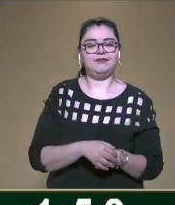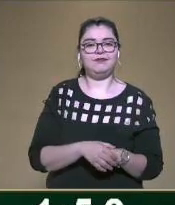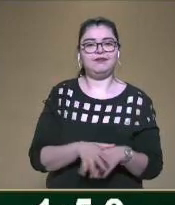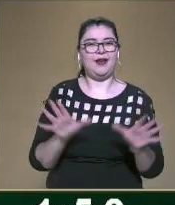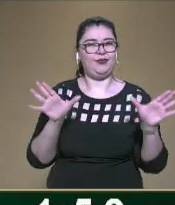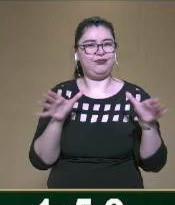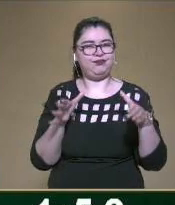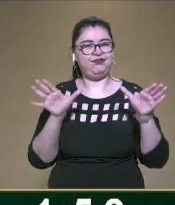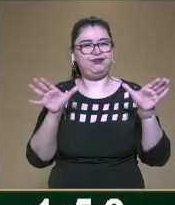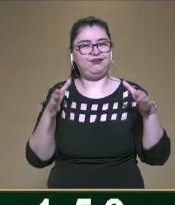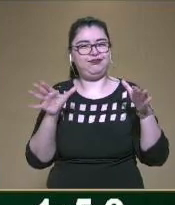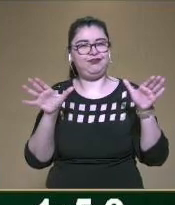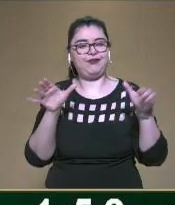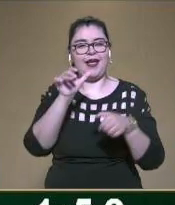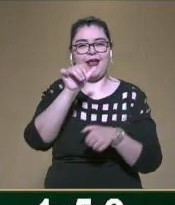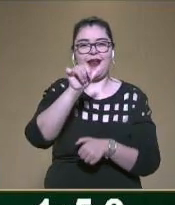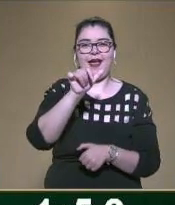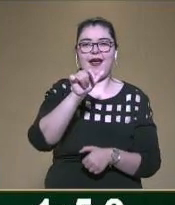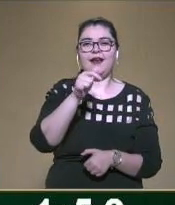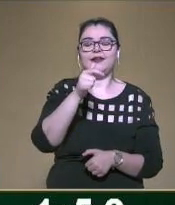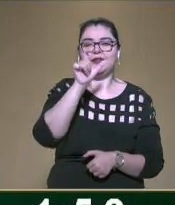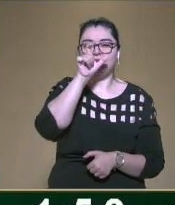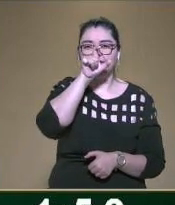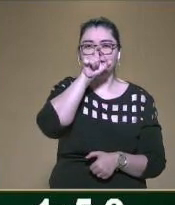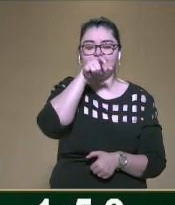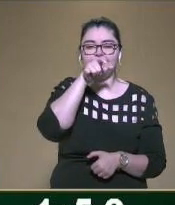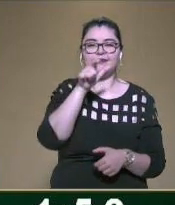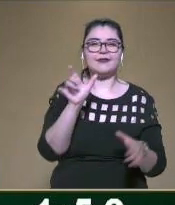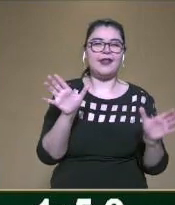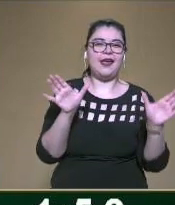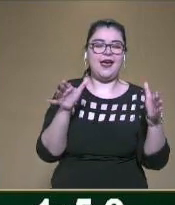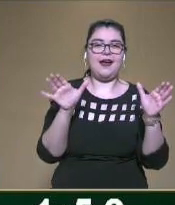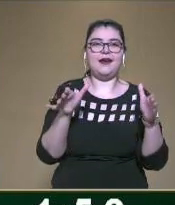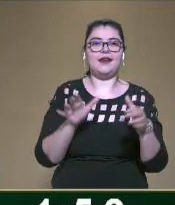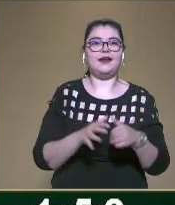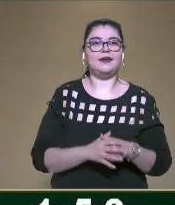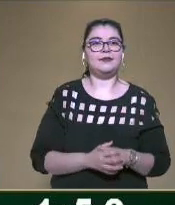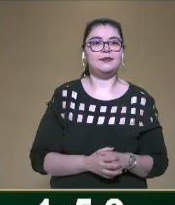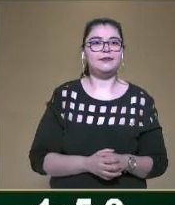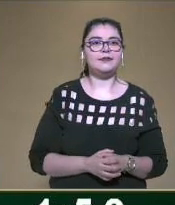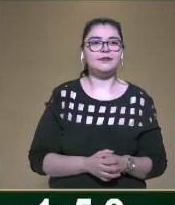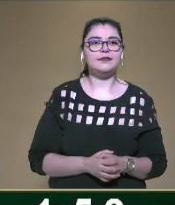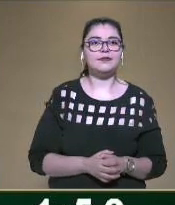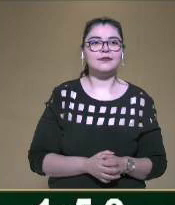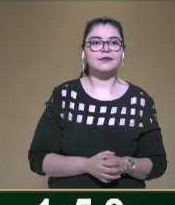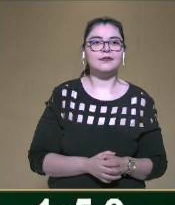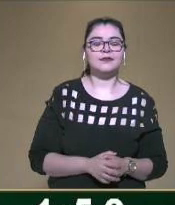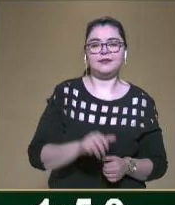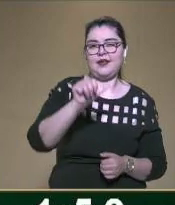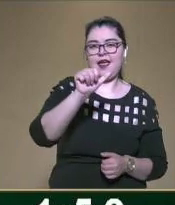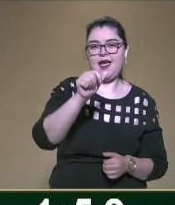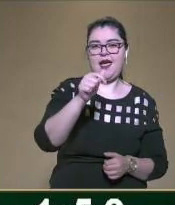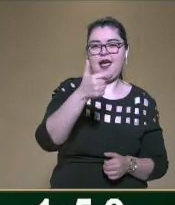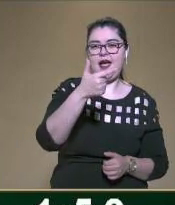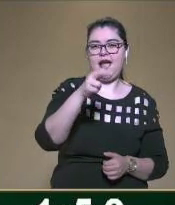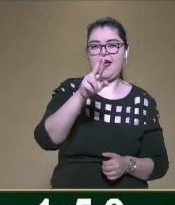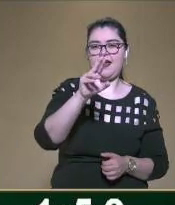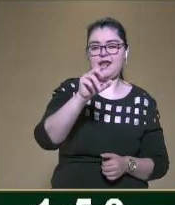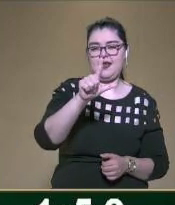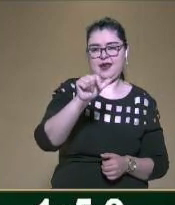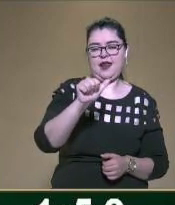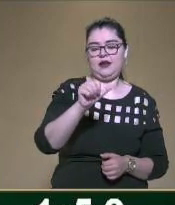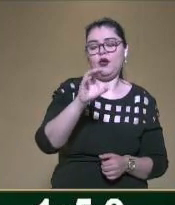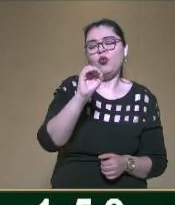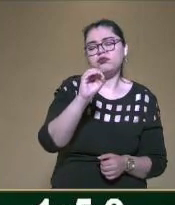está situado en el color blanco, en la franja blanca de nuestra bandera nacional. El águila. Halcón, el halcón. Ajá. O el